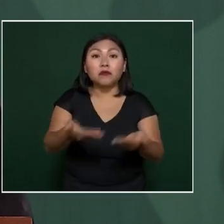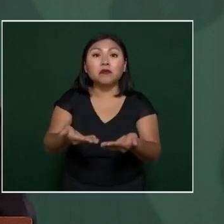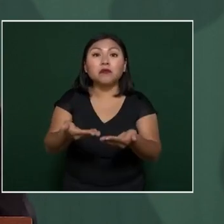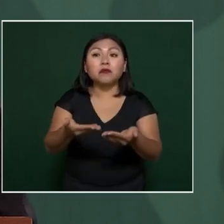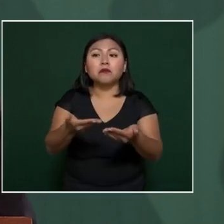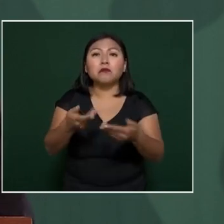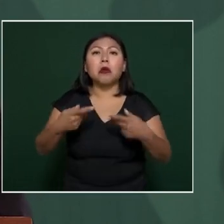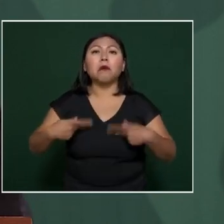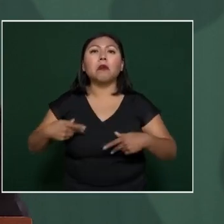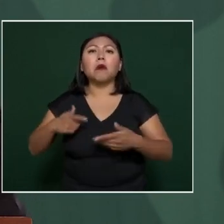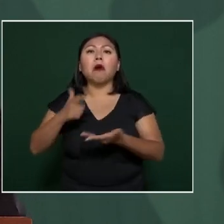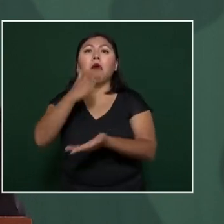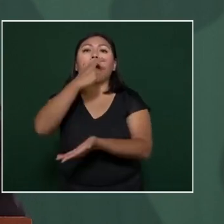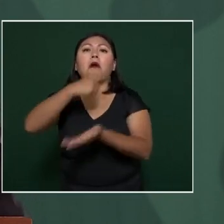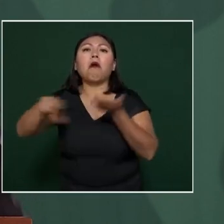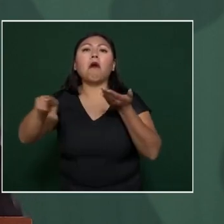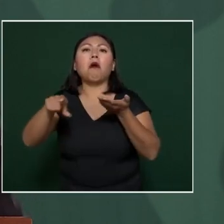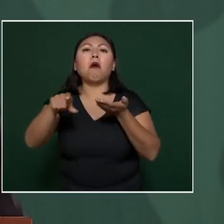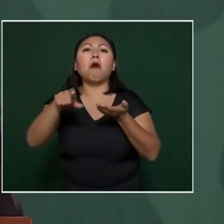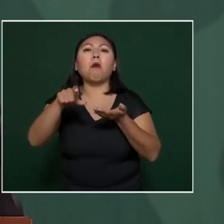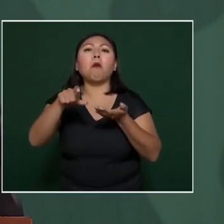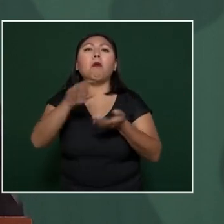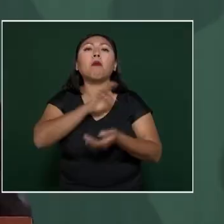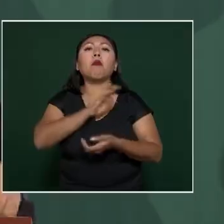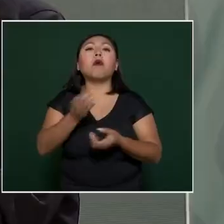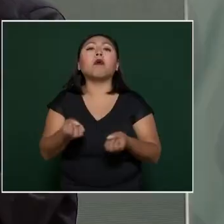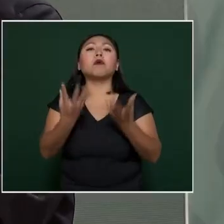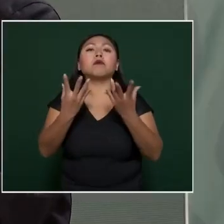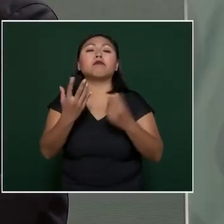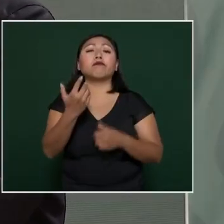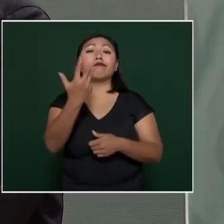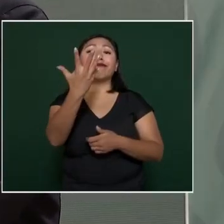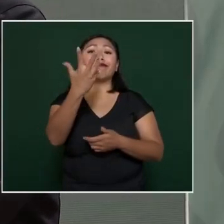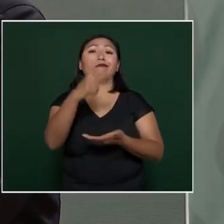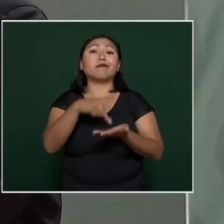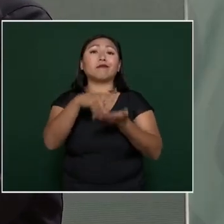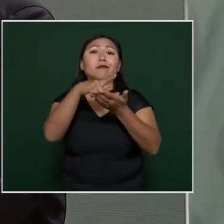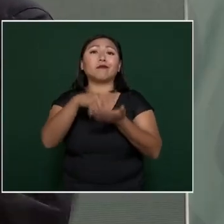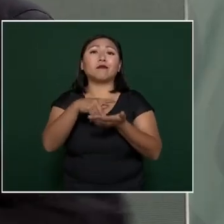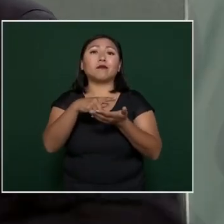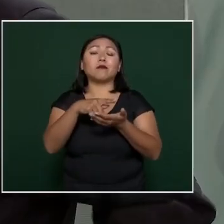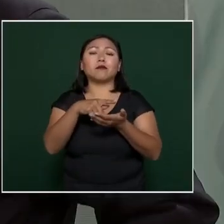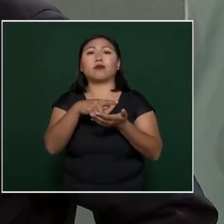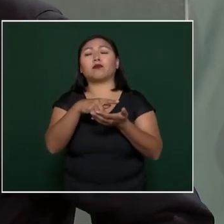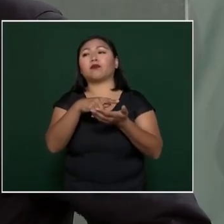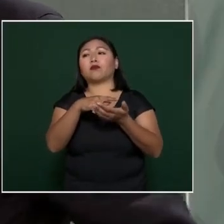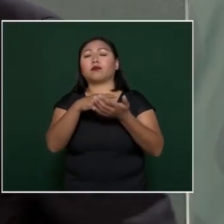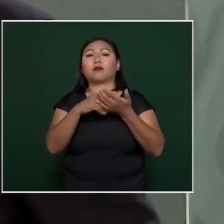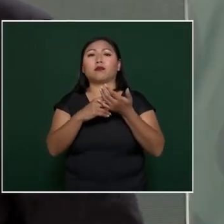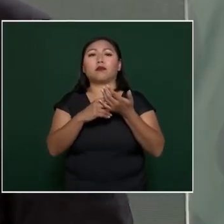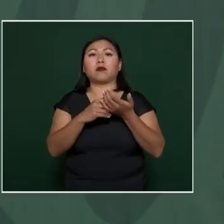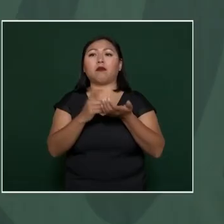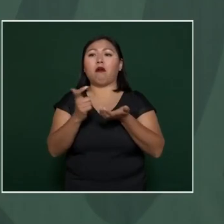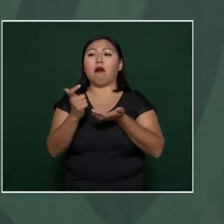salario como nunca en 40 años alcanza el salario para 10